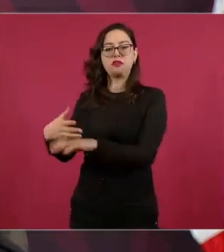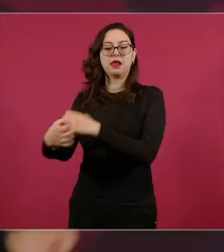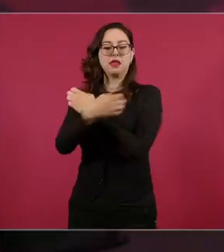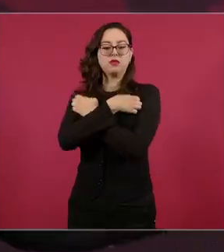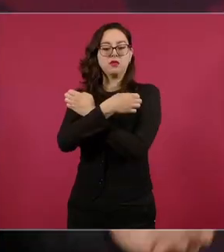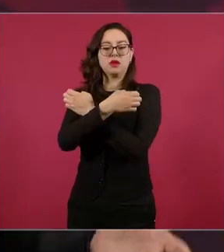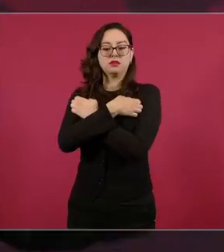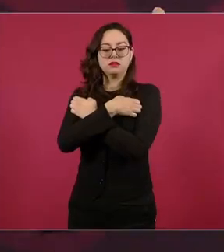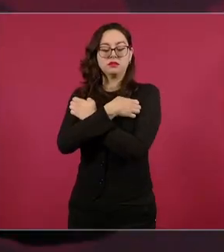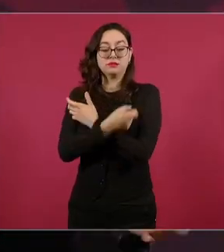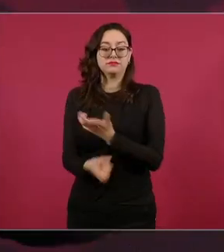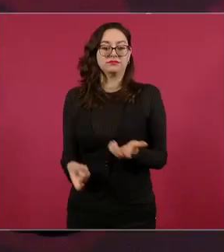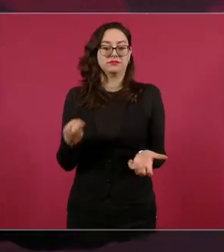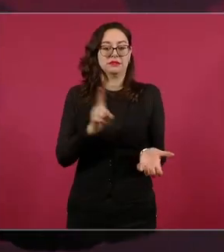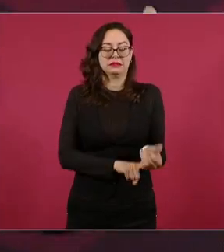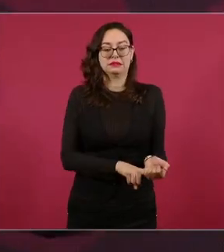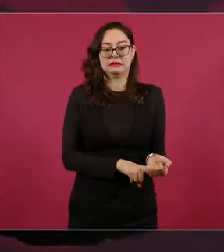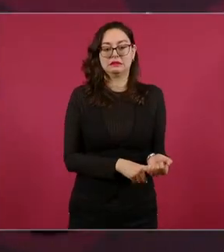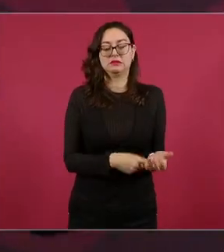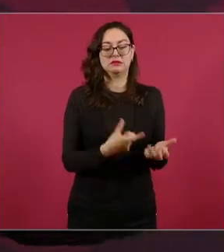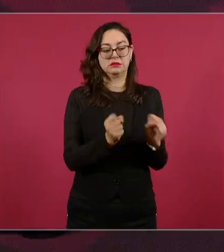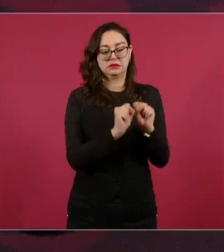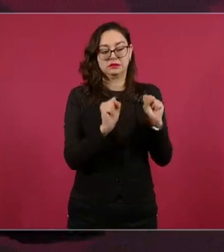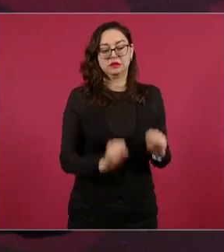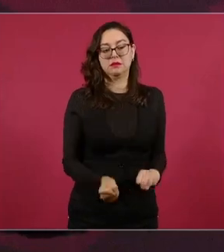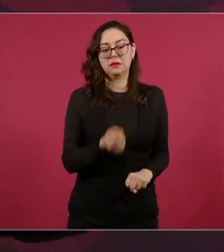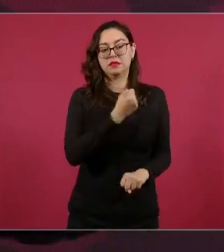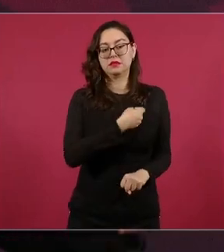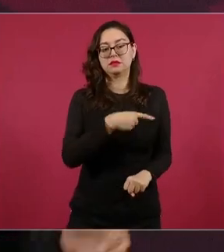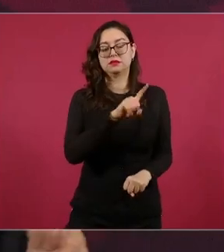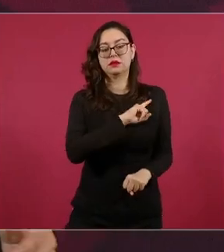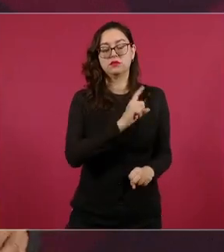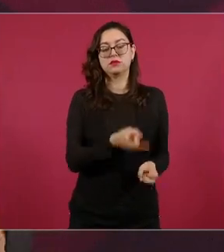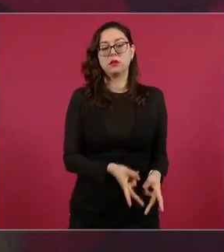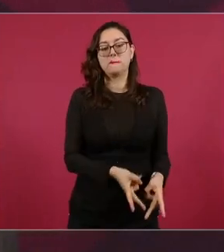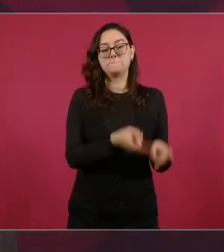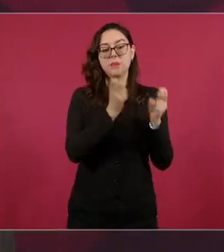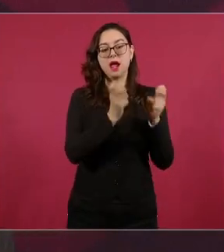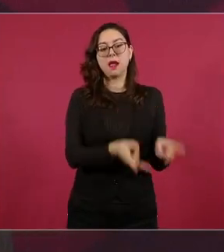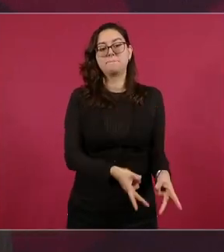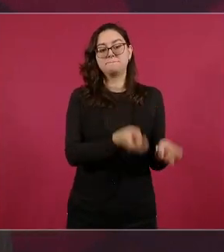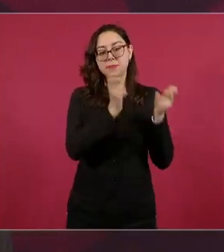mientras saqueaban a sus anchas en el sector salud.